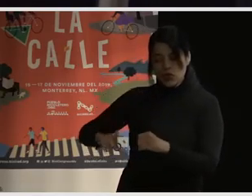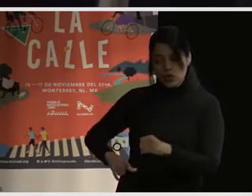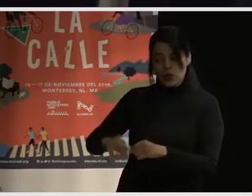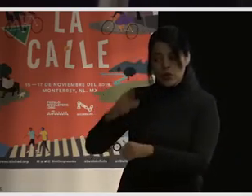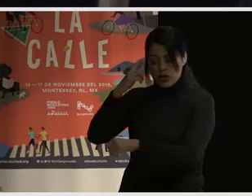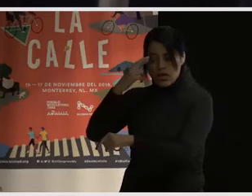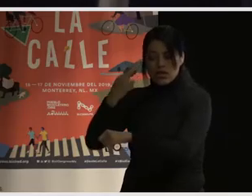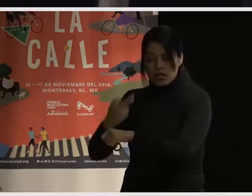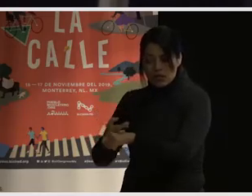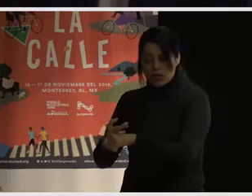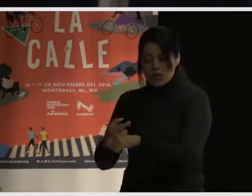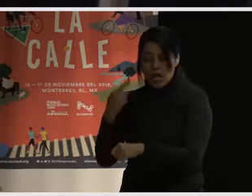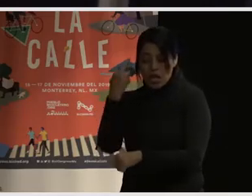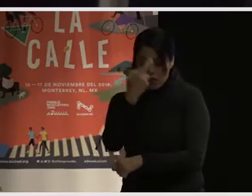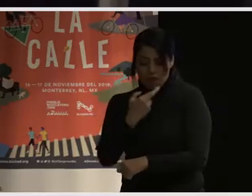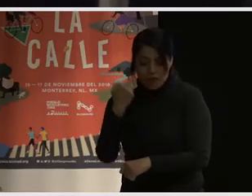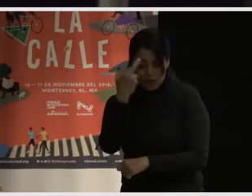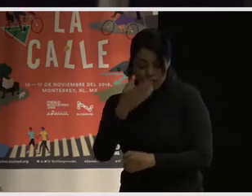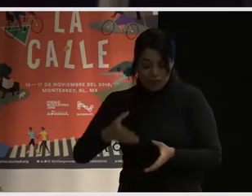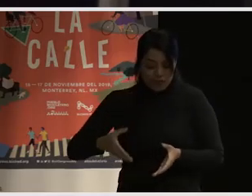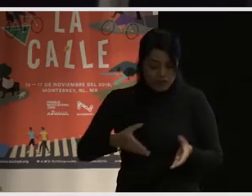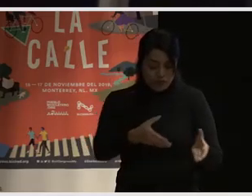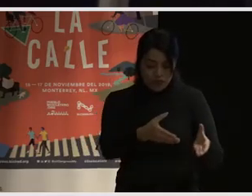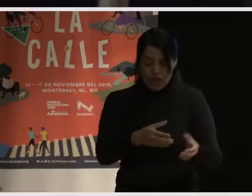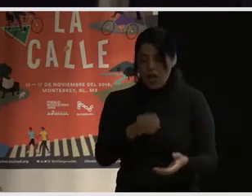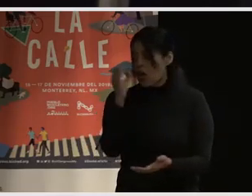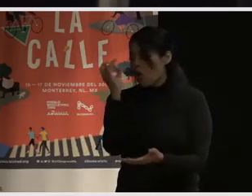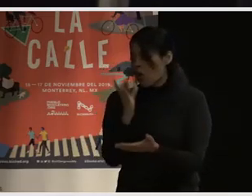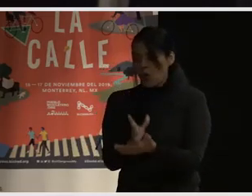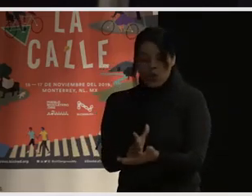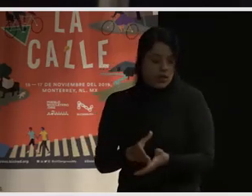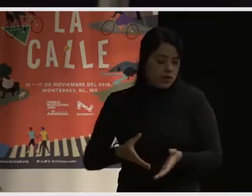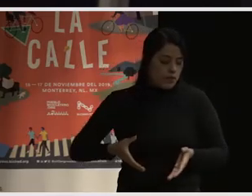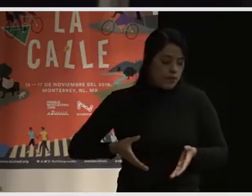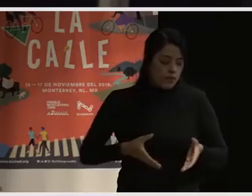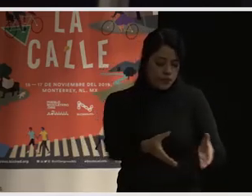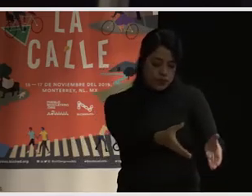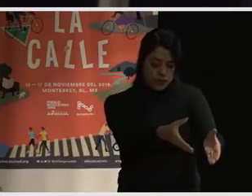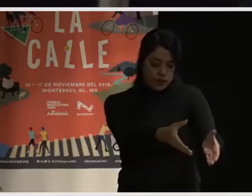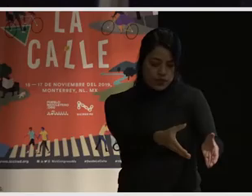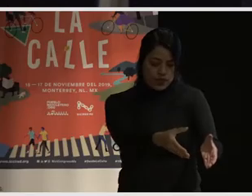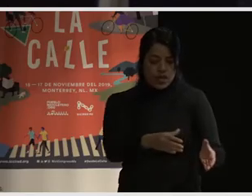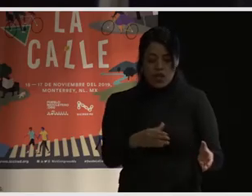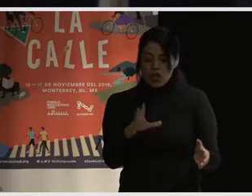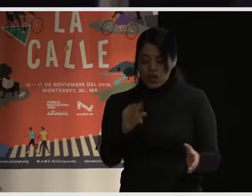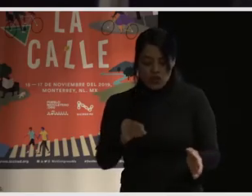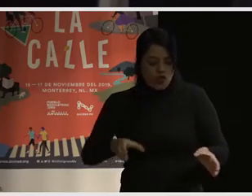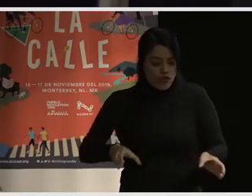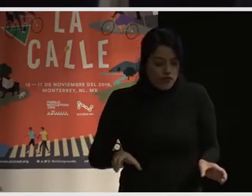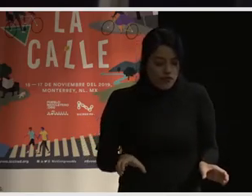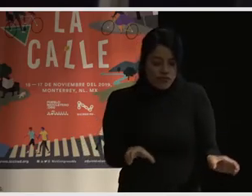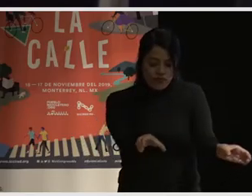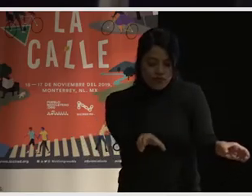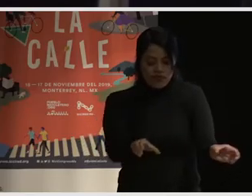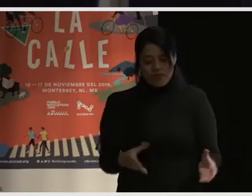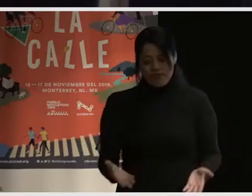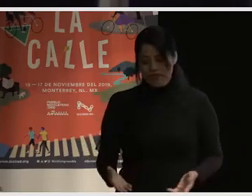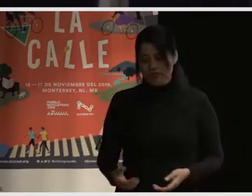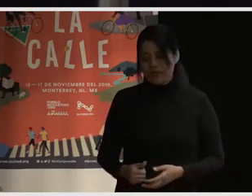de elaborar esa rehabilitación en la construcción para ello solamente es la pura carpeta asfáltica entonces han sido